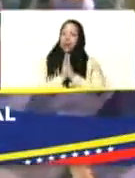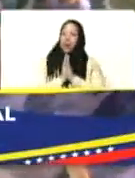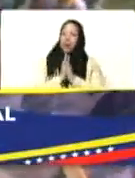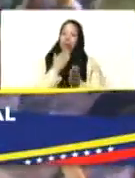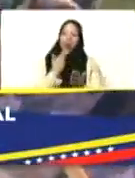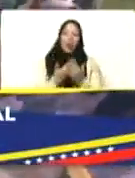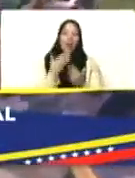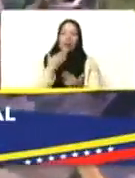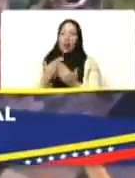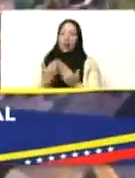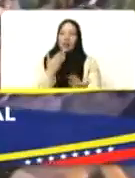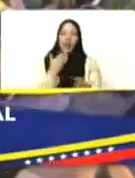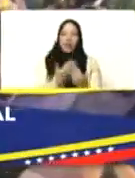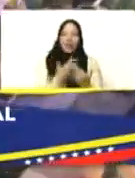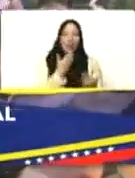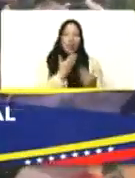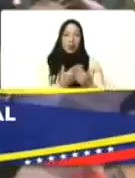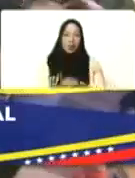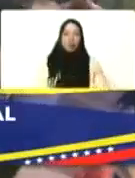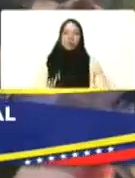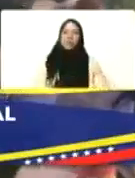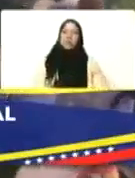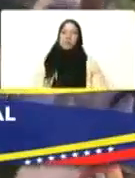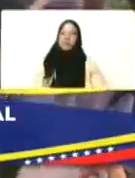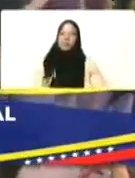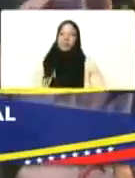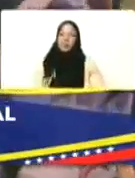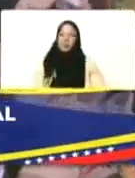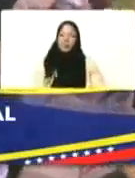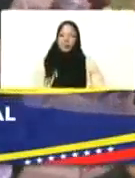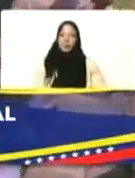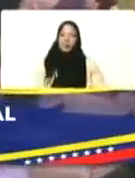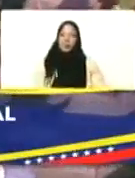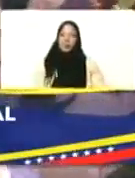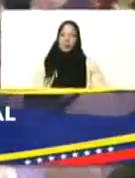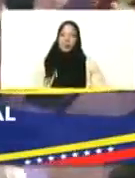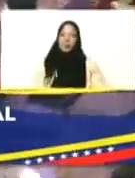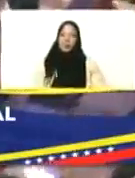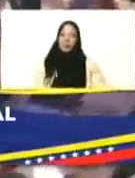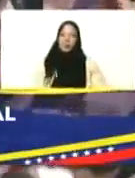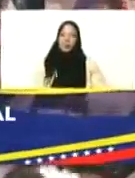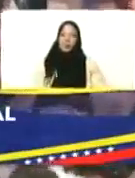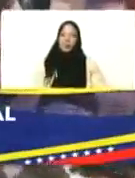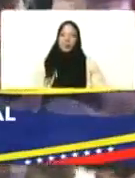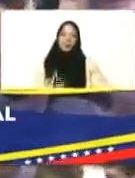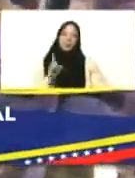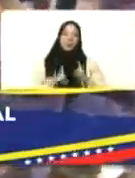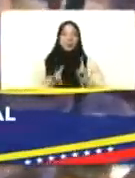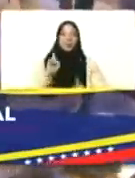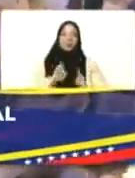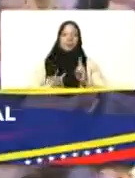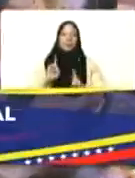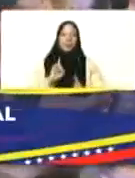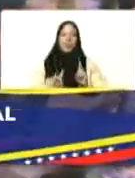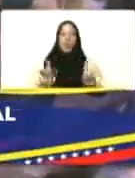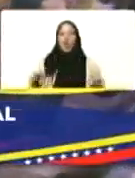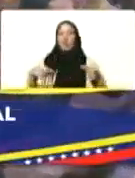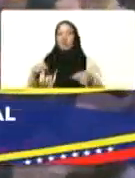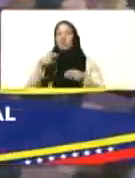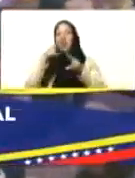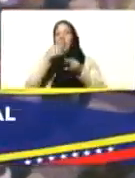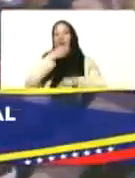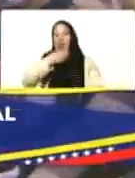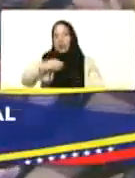Gracias, gracias, gracias. Y cuando salgo a parrandear, parrandero me canso, porque yo soy como el ganso, cuando